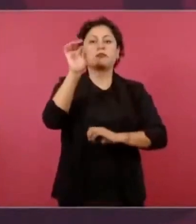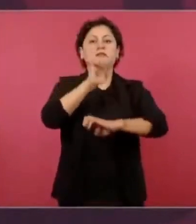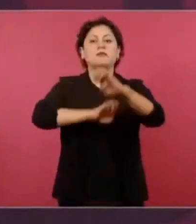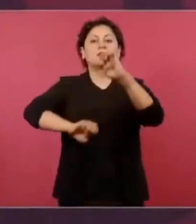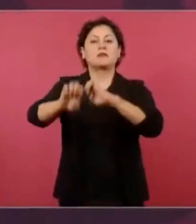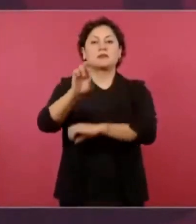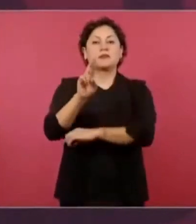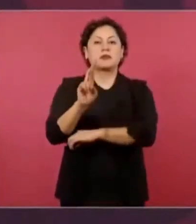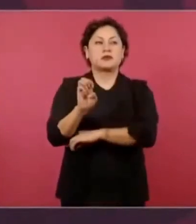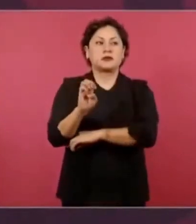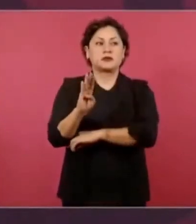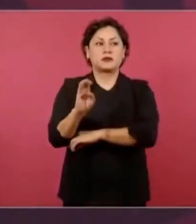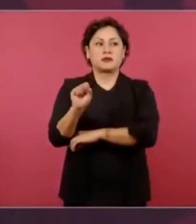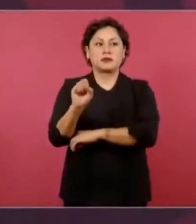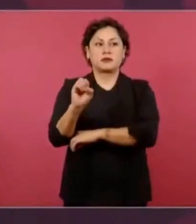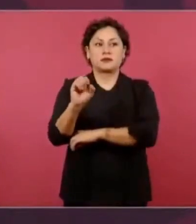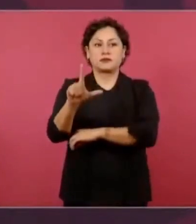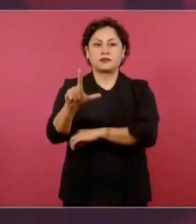una investigación